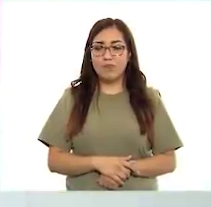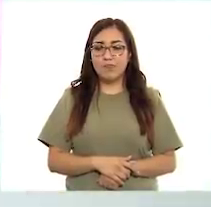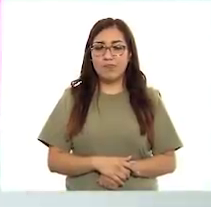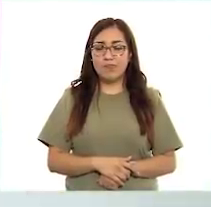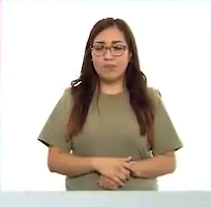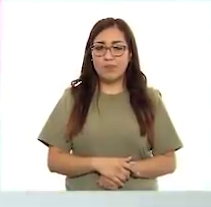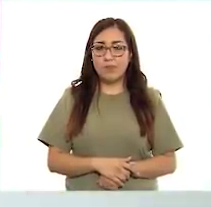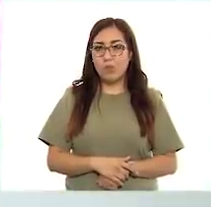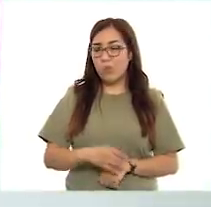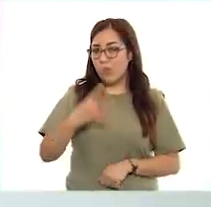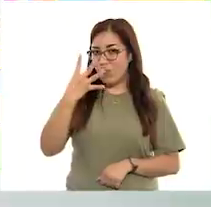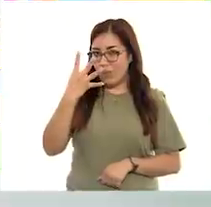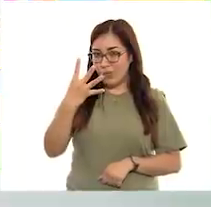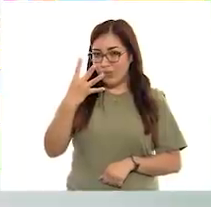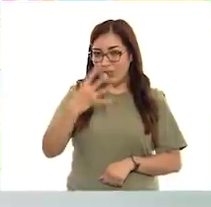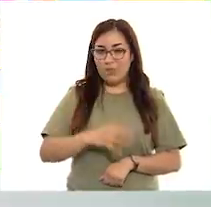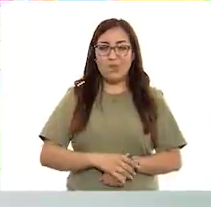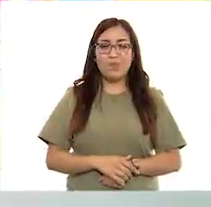Cuatro.